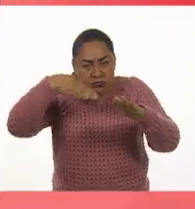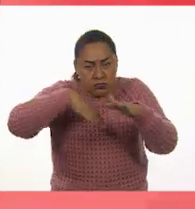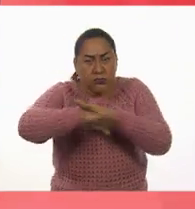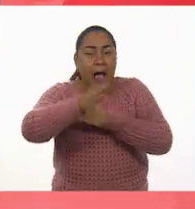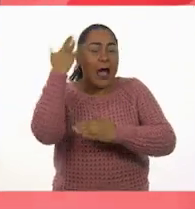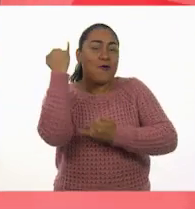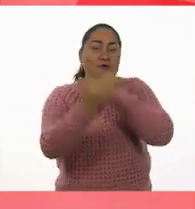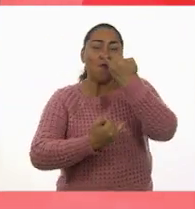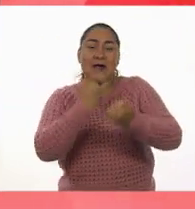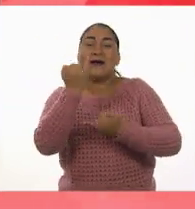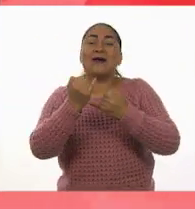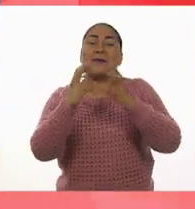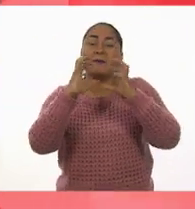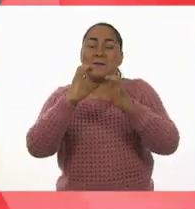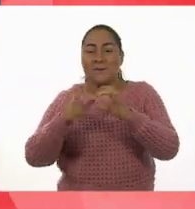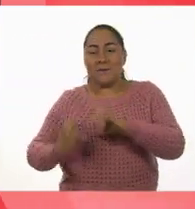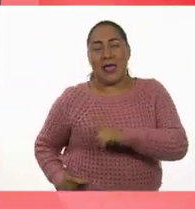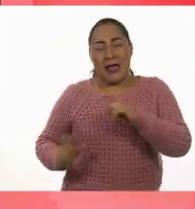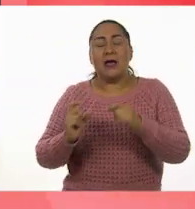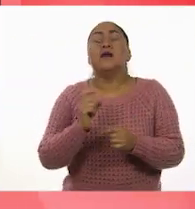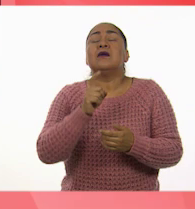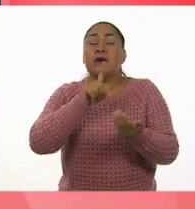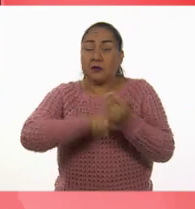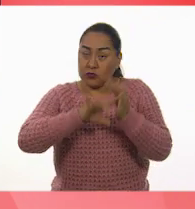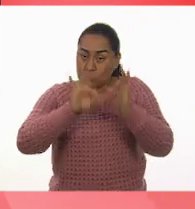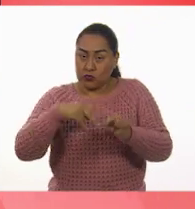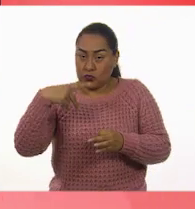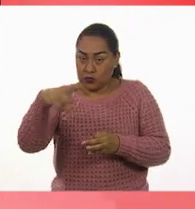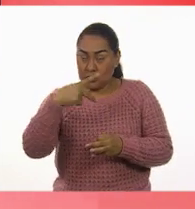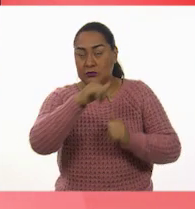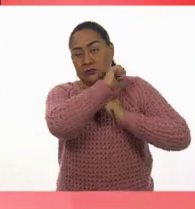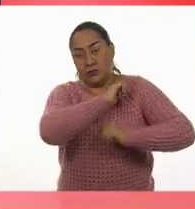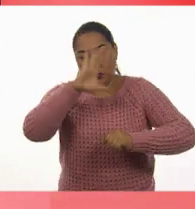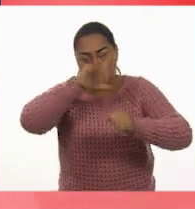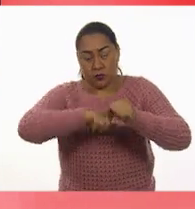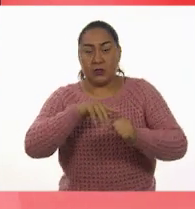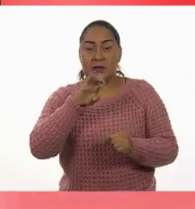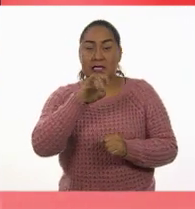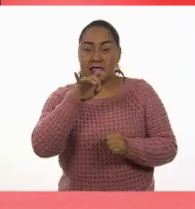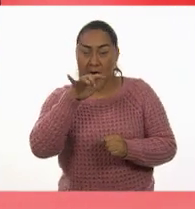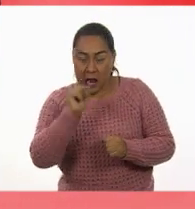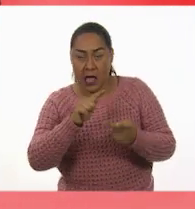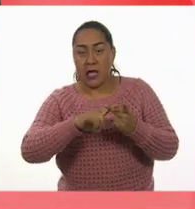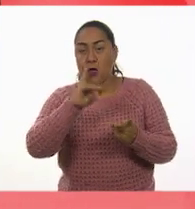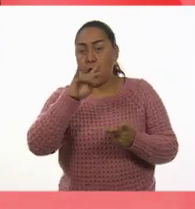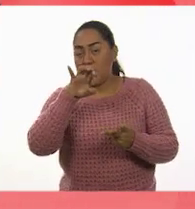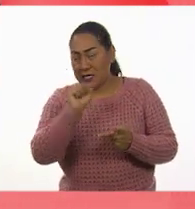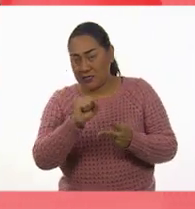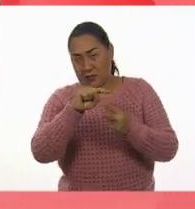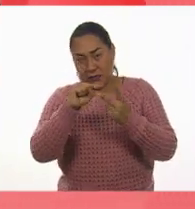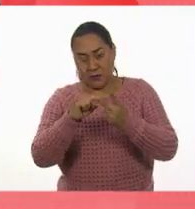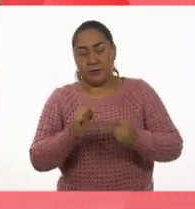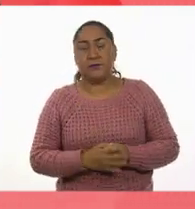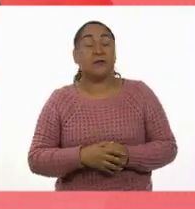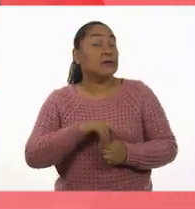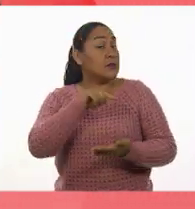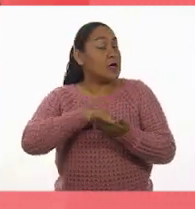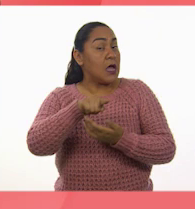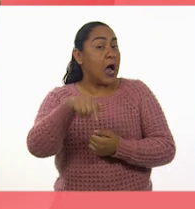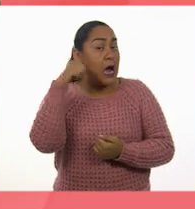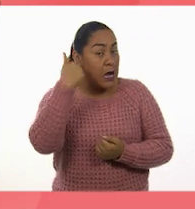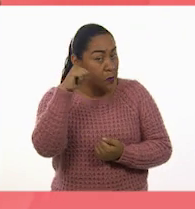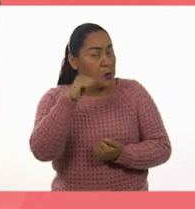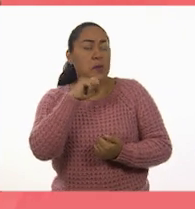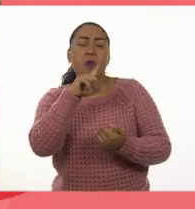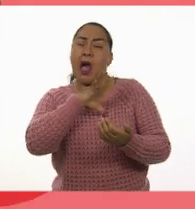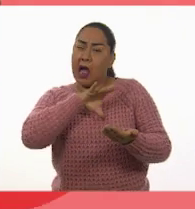el juego de pelota, pertenecientes a la cultura mezcala y yopes respectivamente. Acapulco también